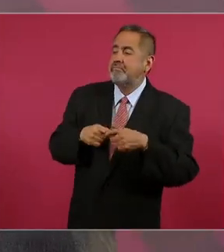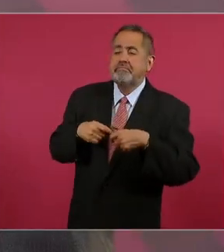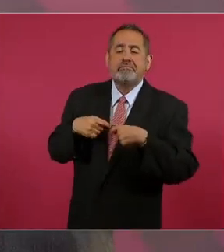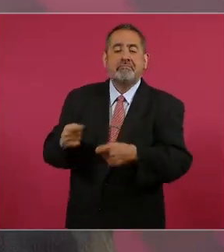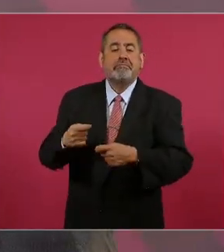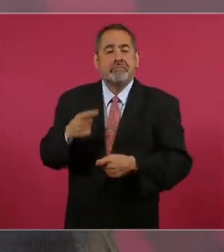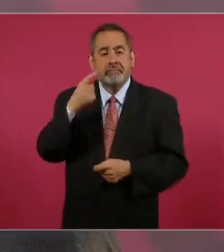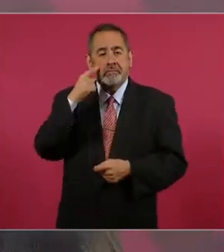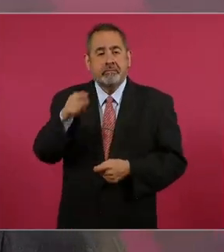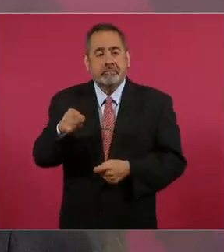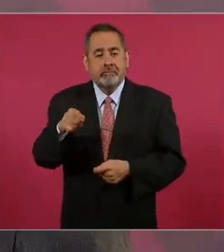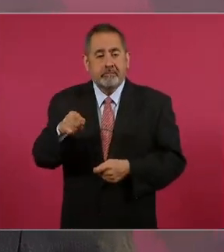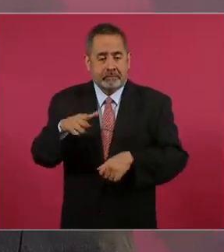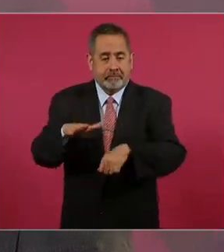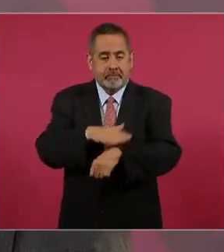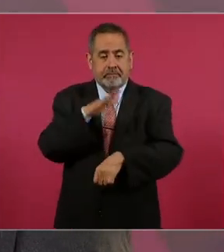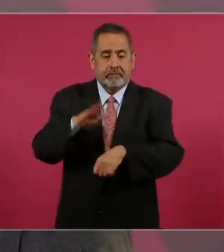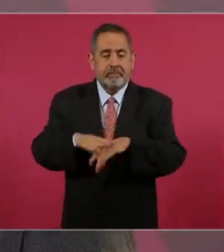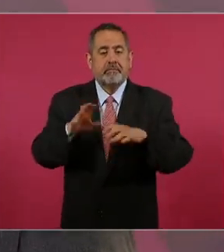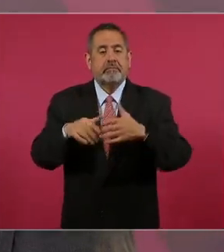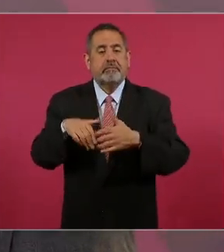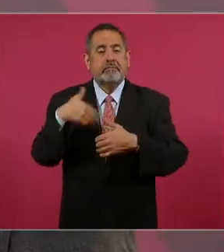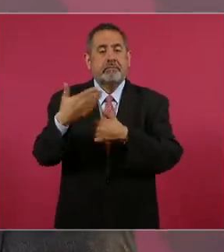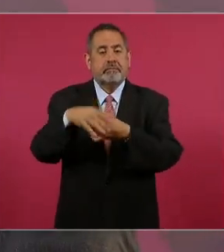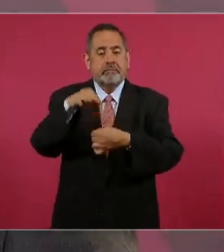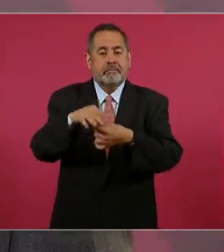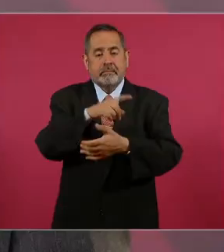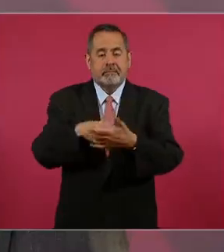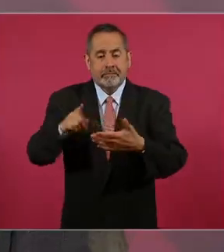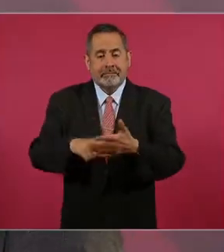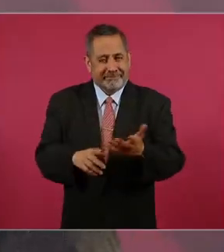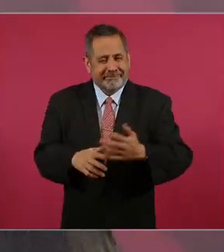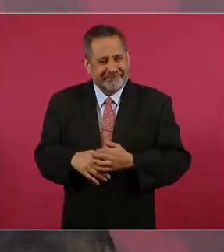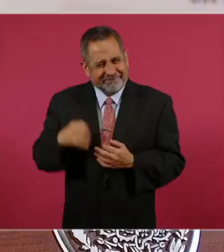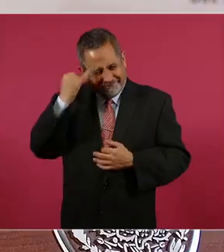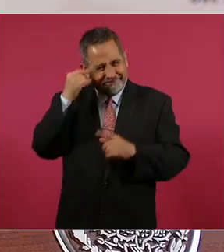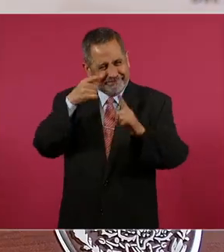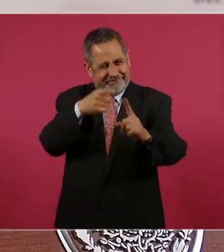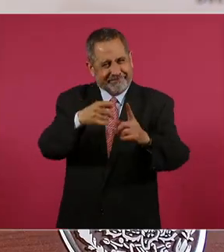en el momento de la calificación de la elección. Fíjense dónde van.